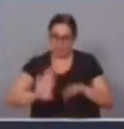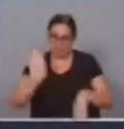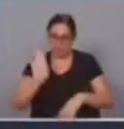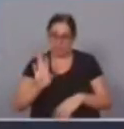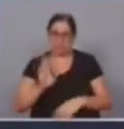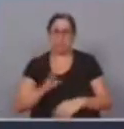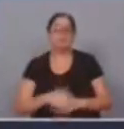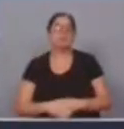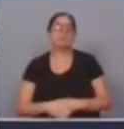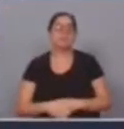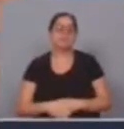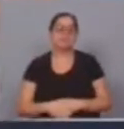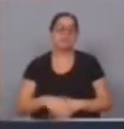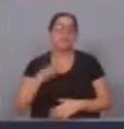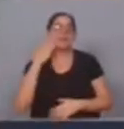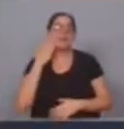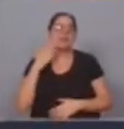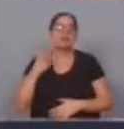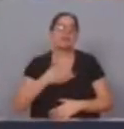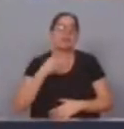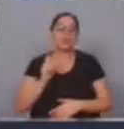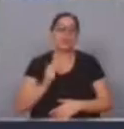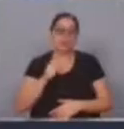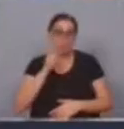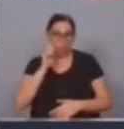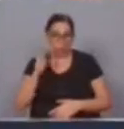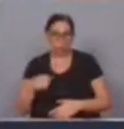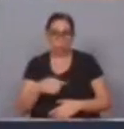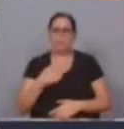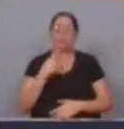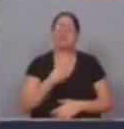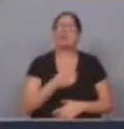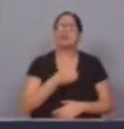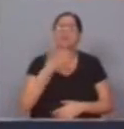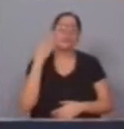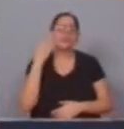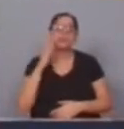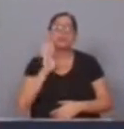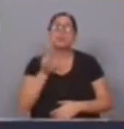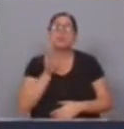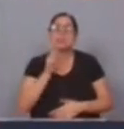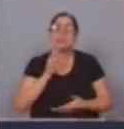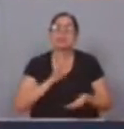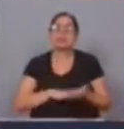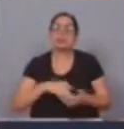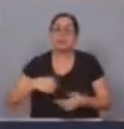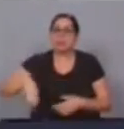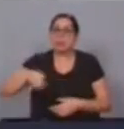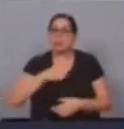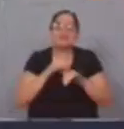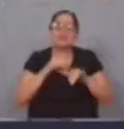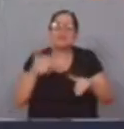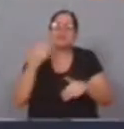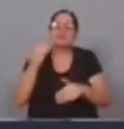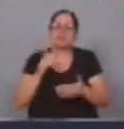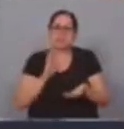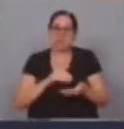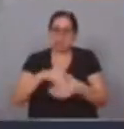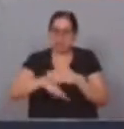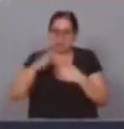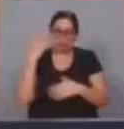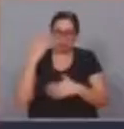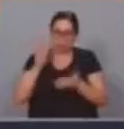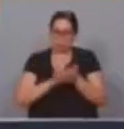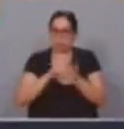Google. ¿Cuánto sabe de nosotros Facebook? Bueno, muchísimo. La verdad demasiado, es que la me respuesta parece. Es muchísimo. Lord, no, de nada. La verdad que